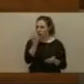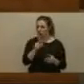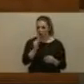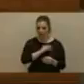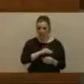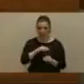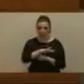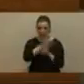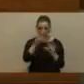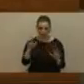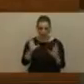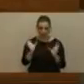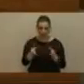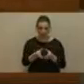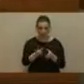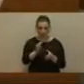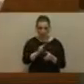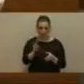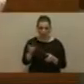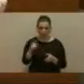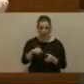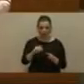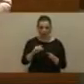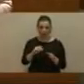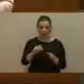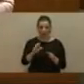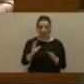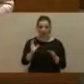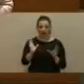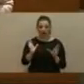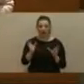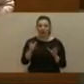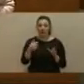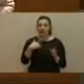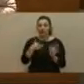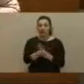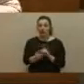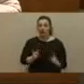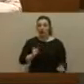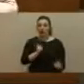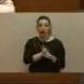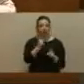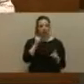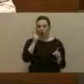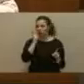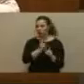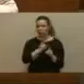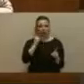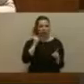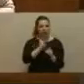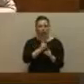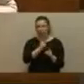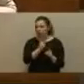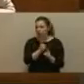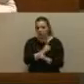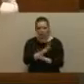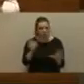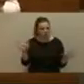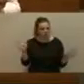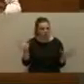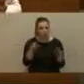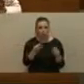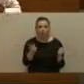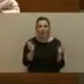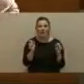Grupo Parlamentario Popular y el Partido Popular es contrario, abiertamente y sin paliativos, a